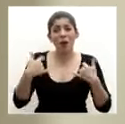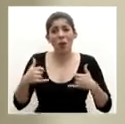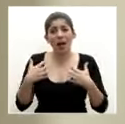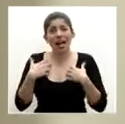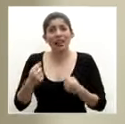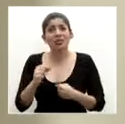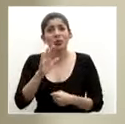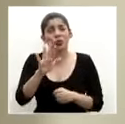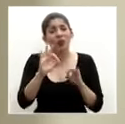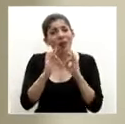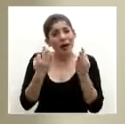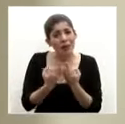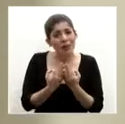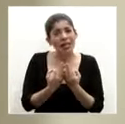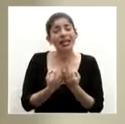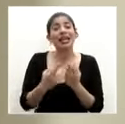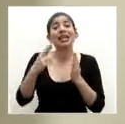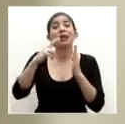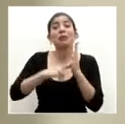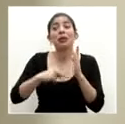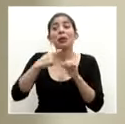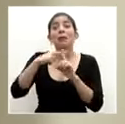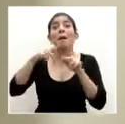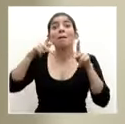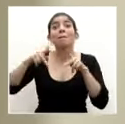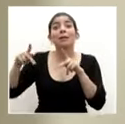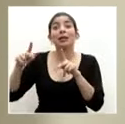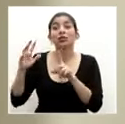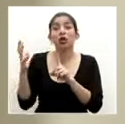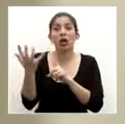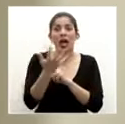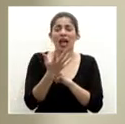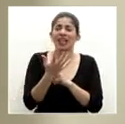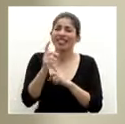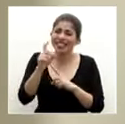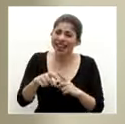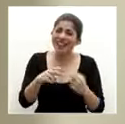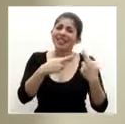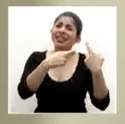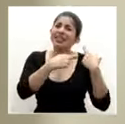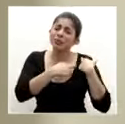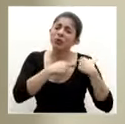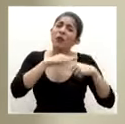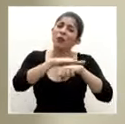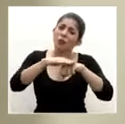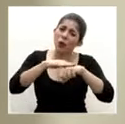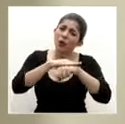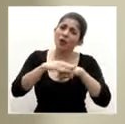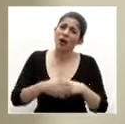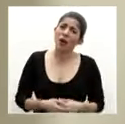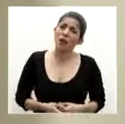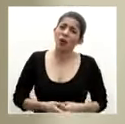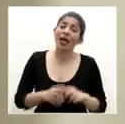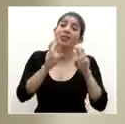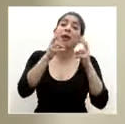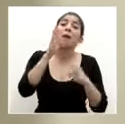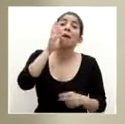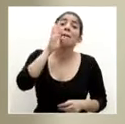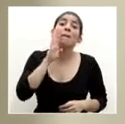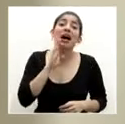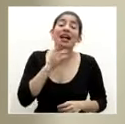de su familia y, repito, de las personas que lo rodean. Seamos responsables, por favor. En el tema de bares